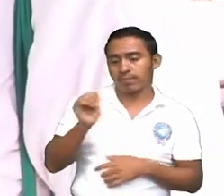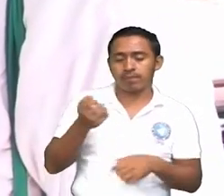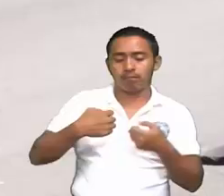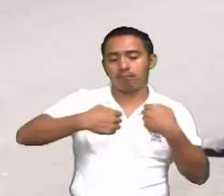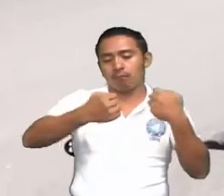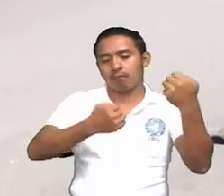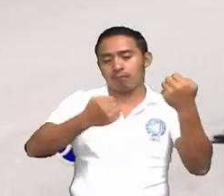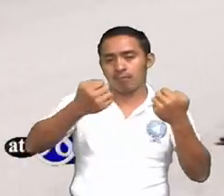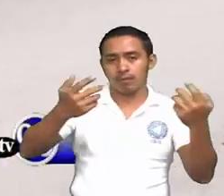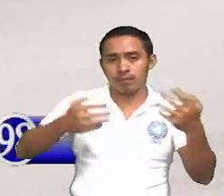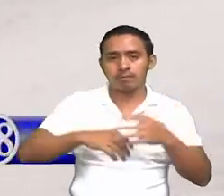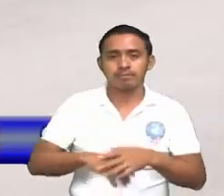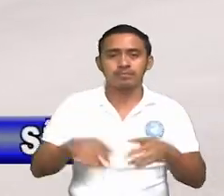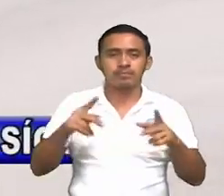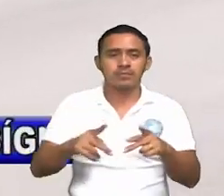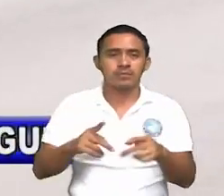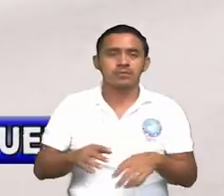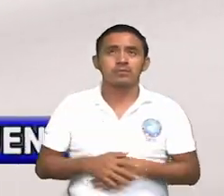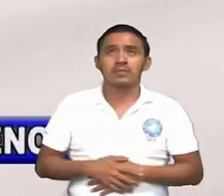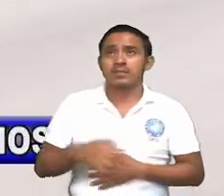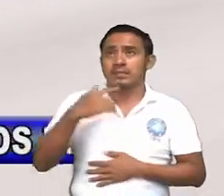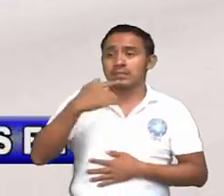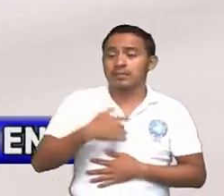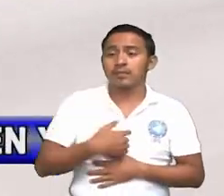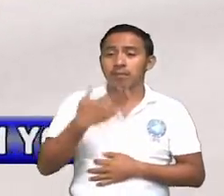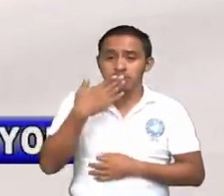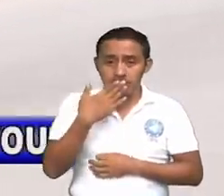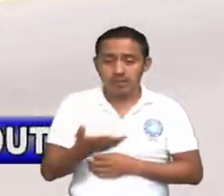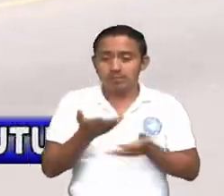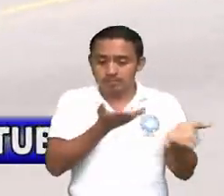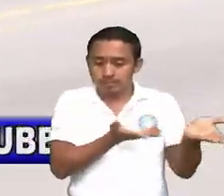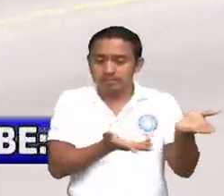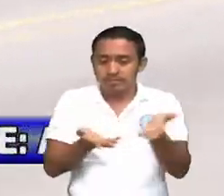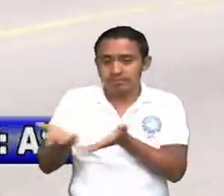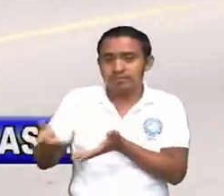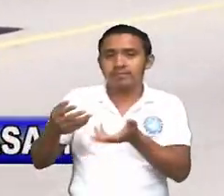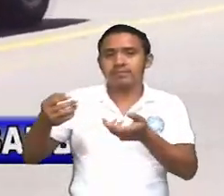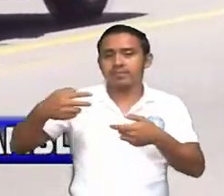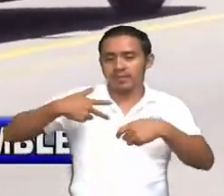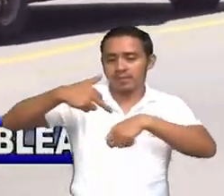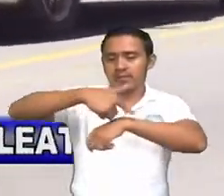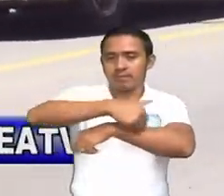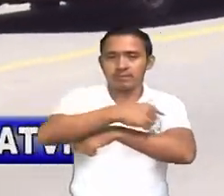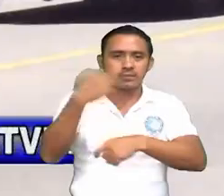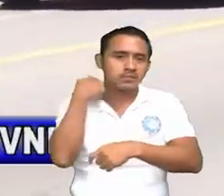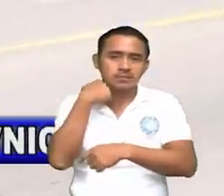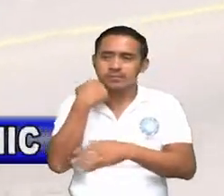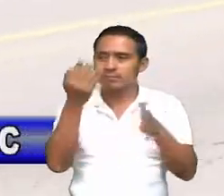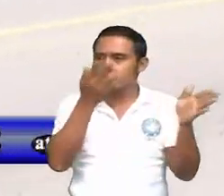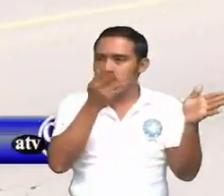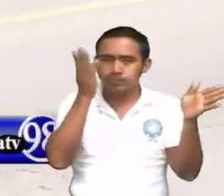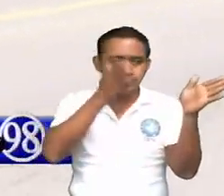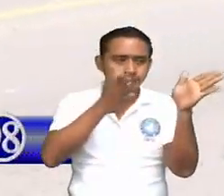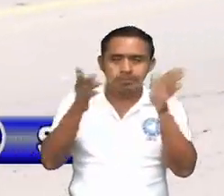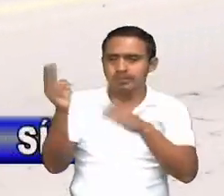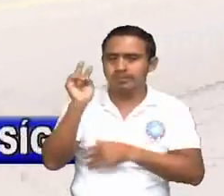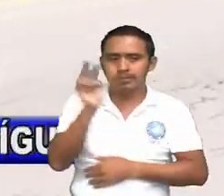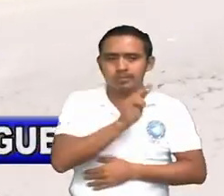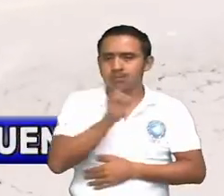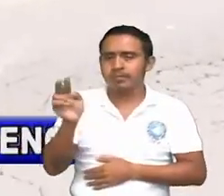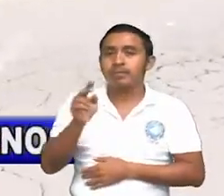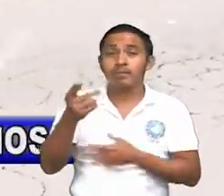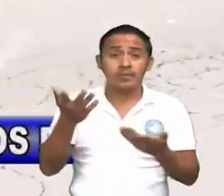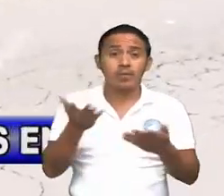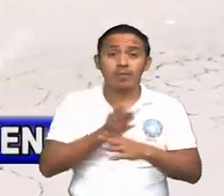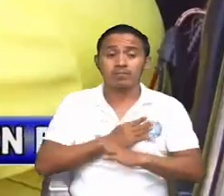estado de ebriedad. Los conductores aseguran que la cortesía hacia el peatón y mantenerse alertas son acciones claves para evitar un